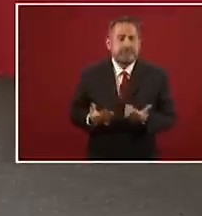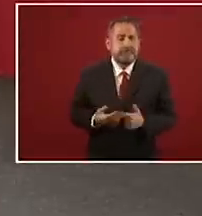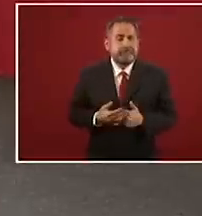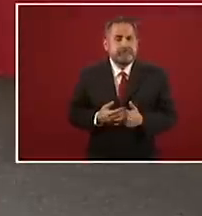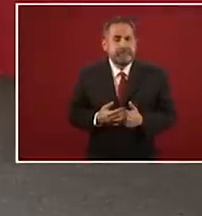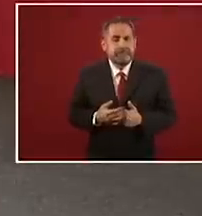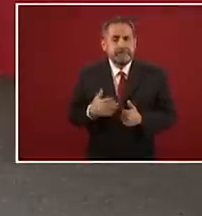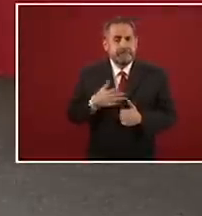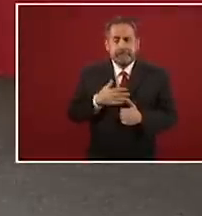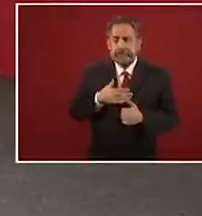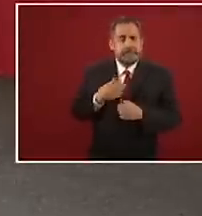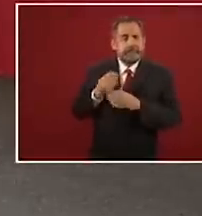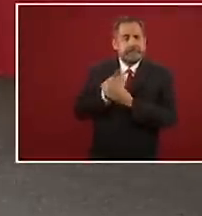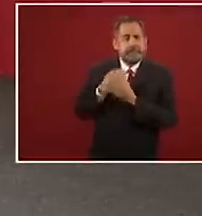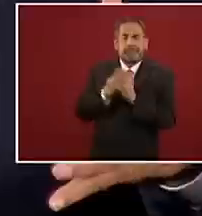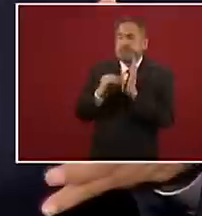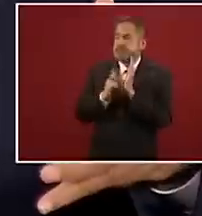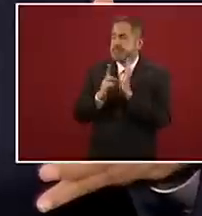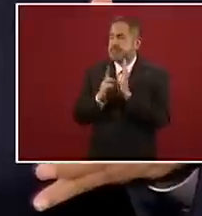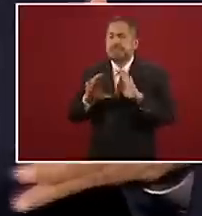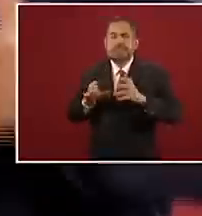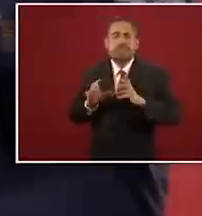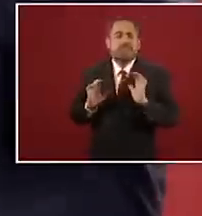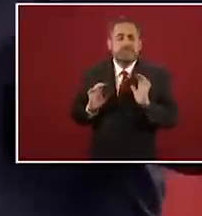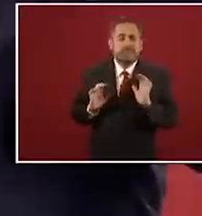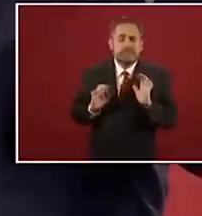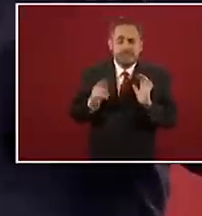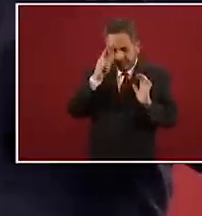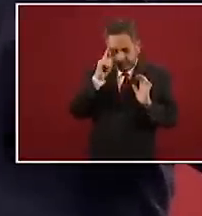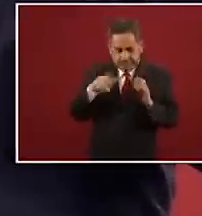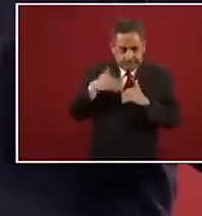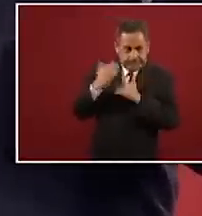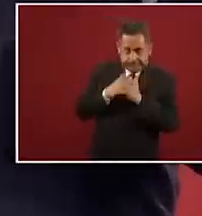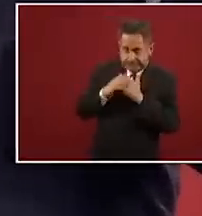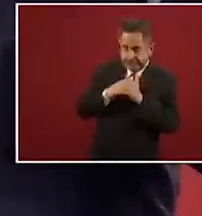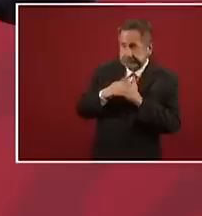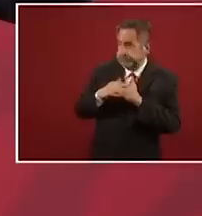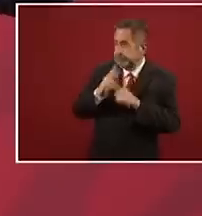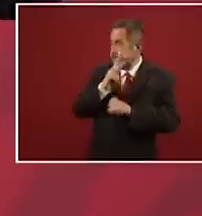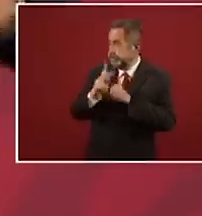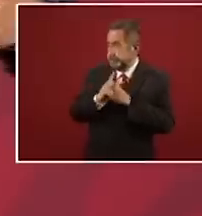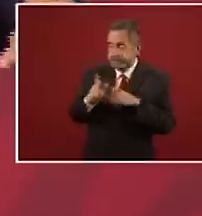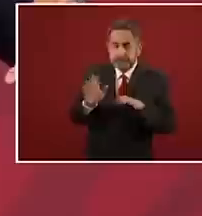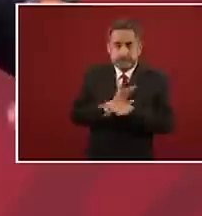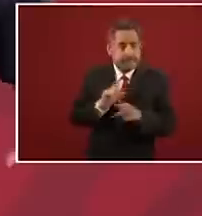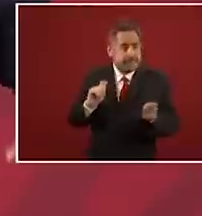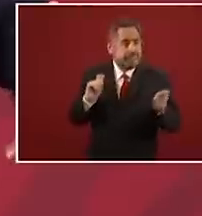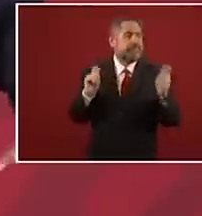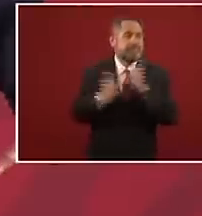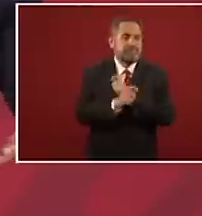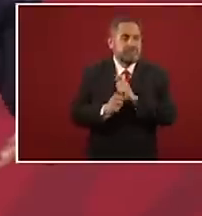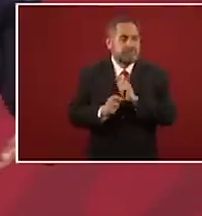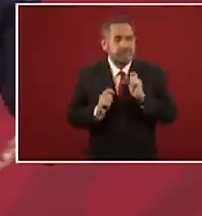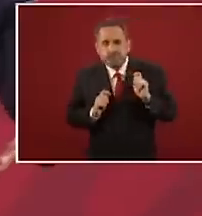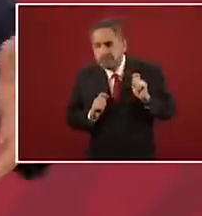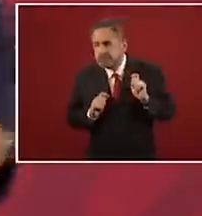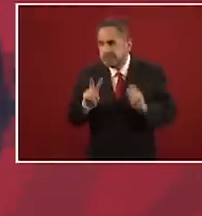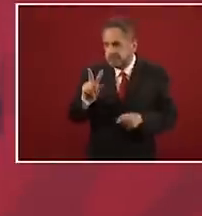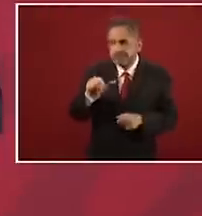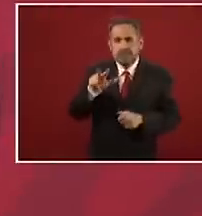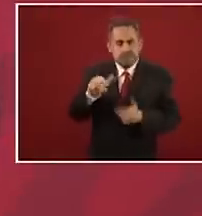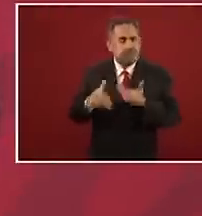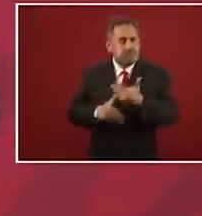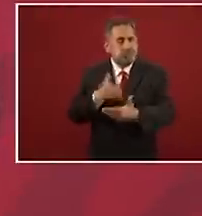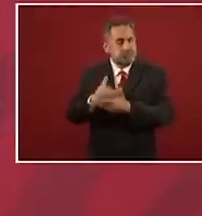una fórmula, ¿sí?, para transformar al país. Nos está funcionando